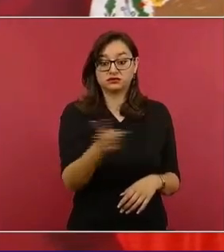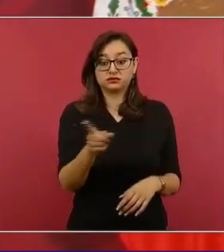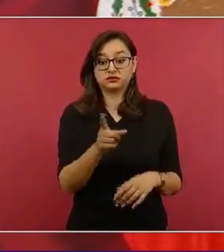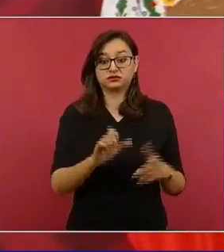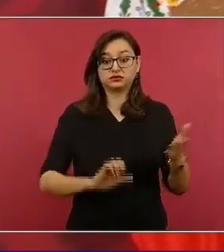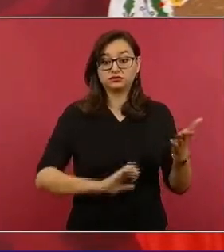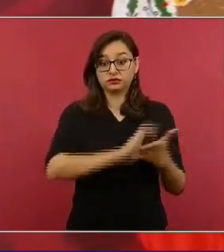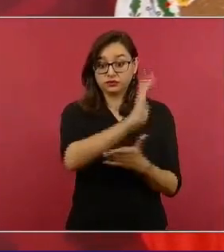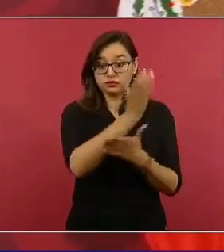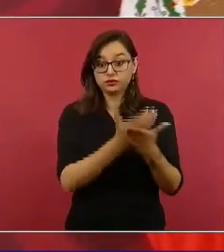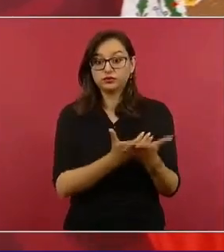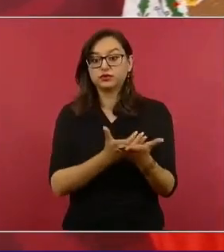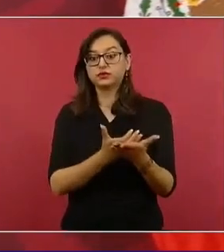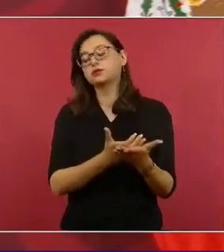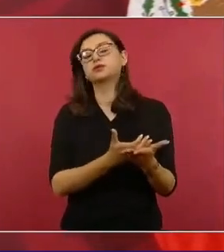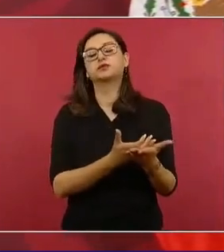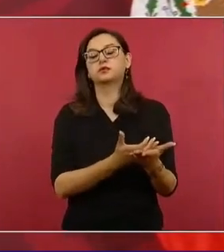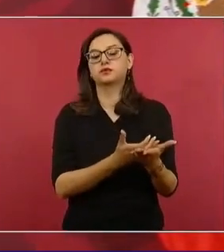los